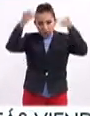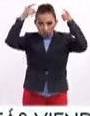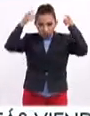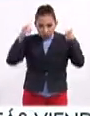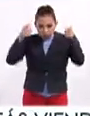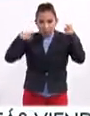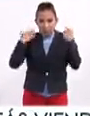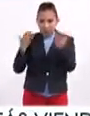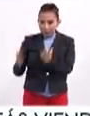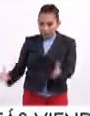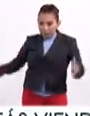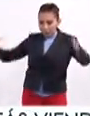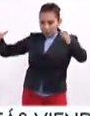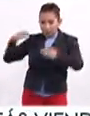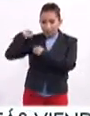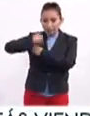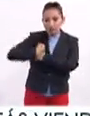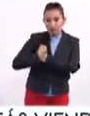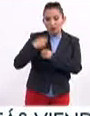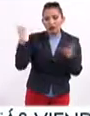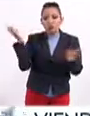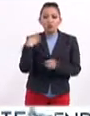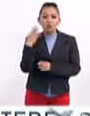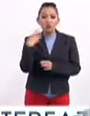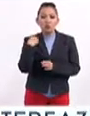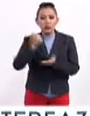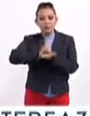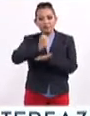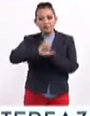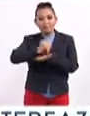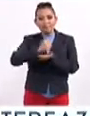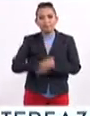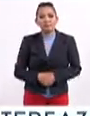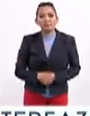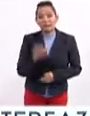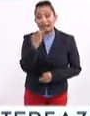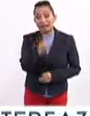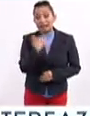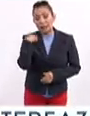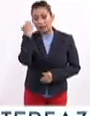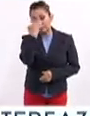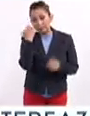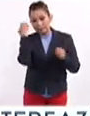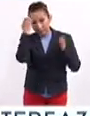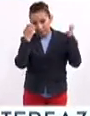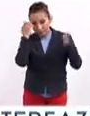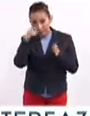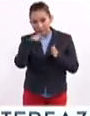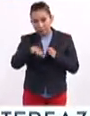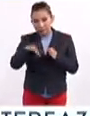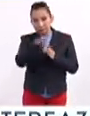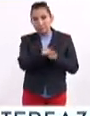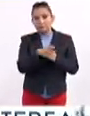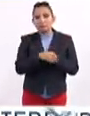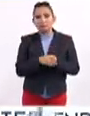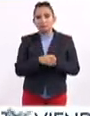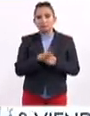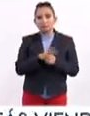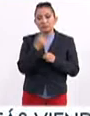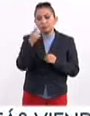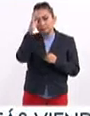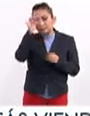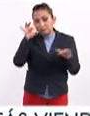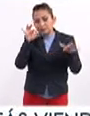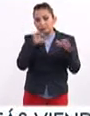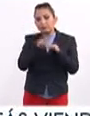sombreros, cestos, bolsas, sopladores y escobetillas. Esta exposición y venta ese mismo día y unos días después, porque